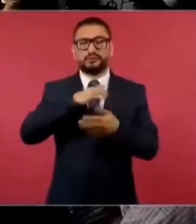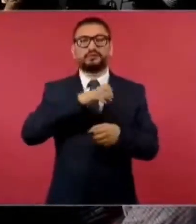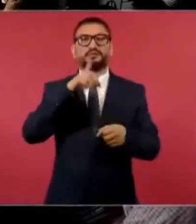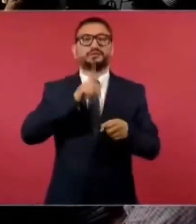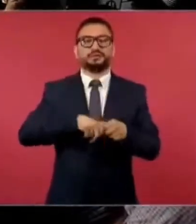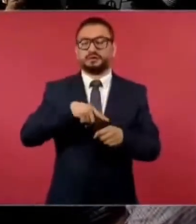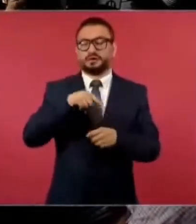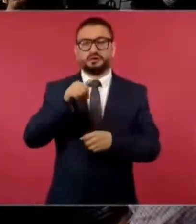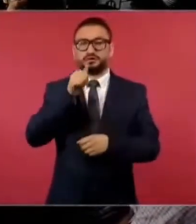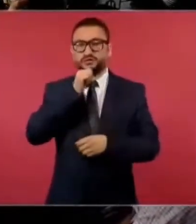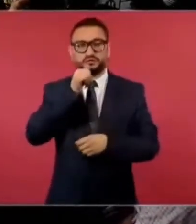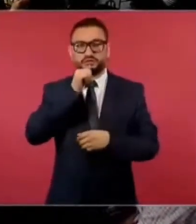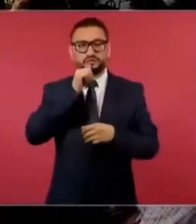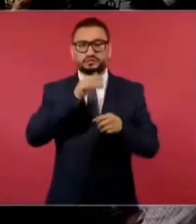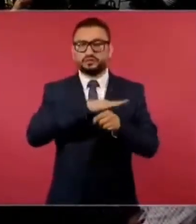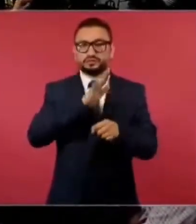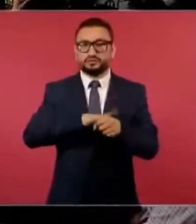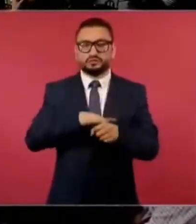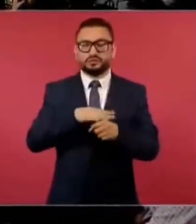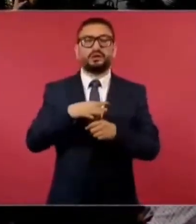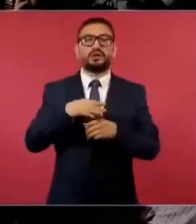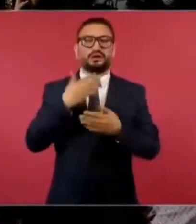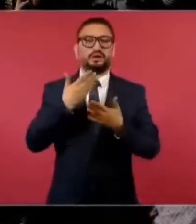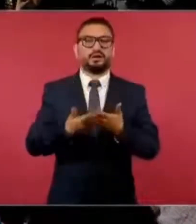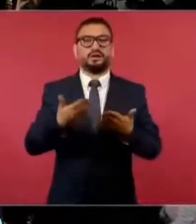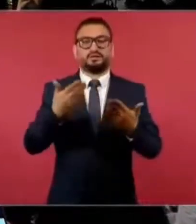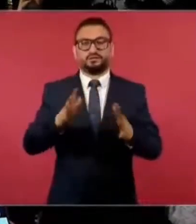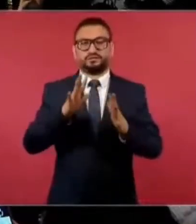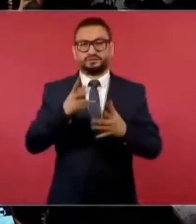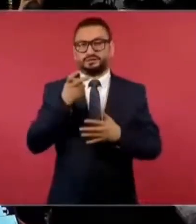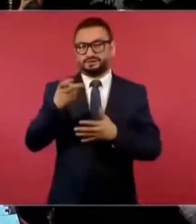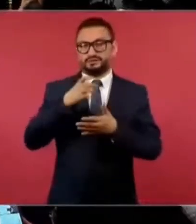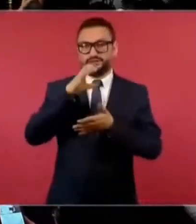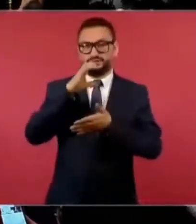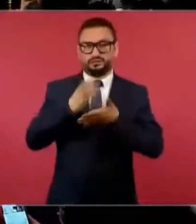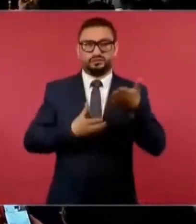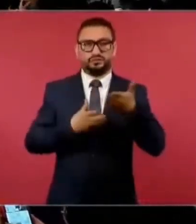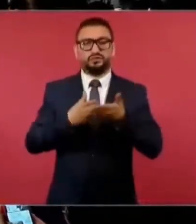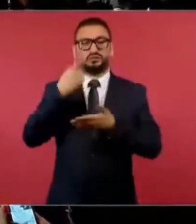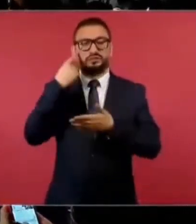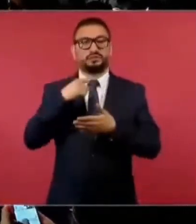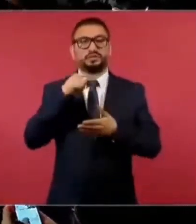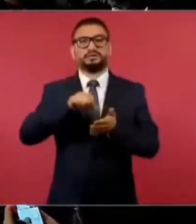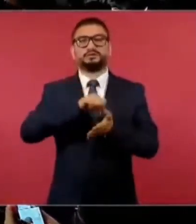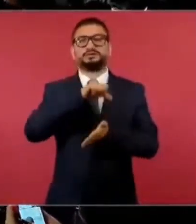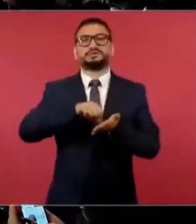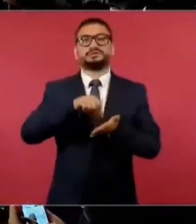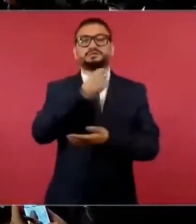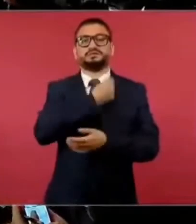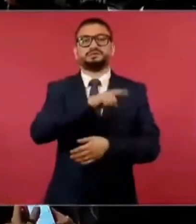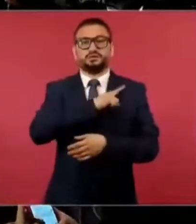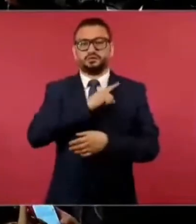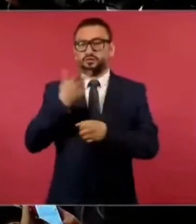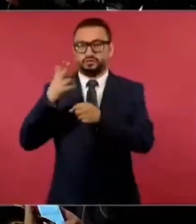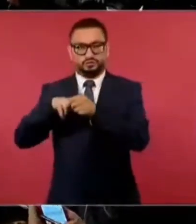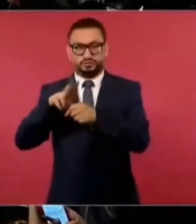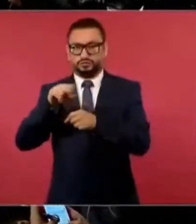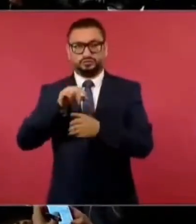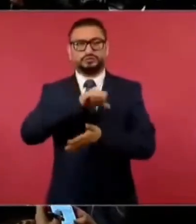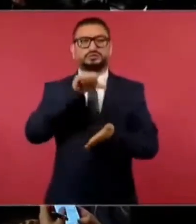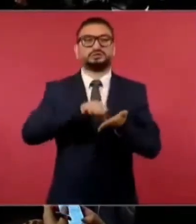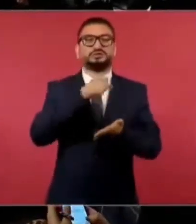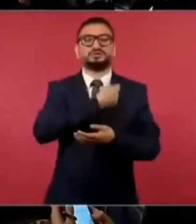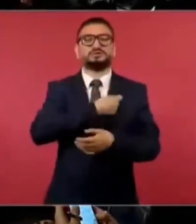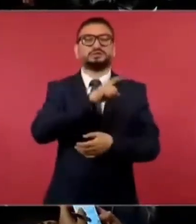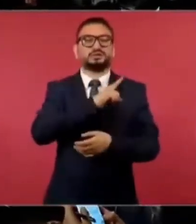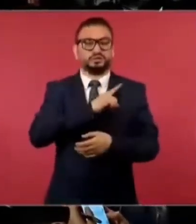no lo aprobaron, se estableció que estos contratos para ir a centros de salud, aquí ya no son hospitales, para ir a centros de